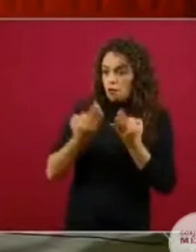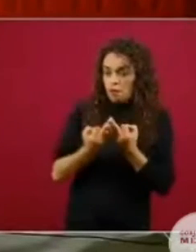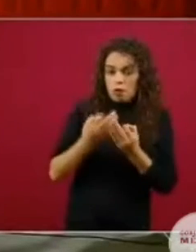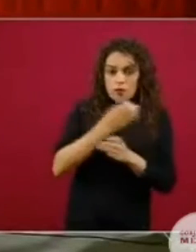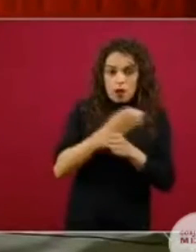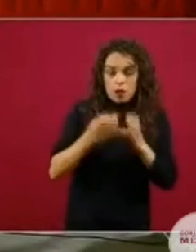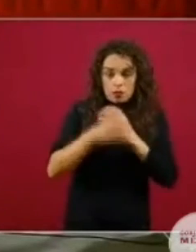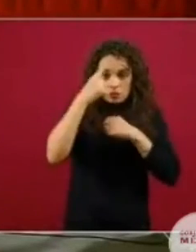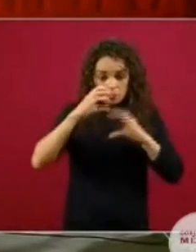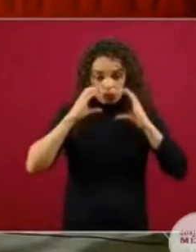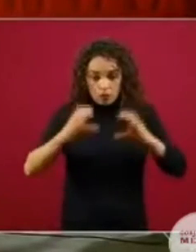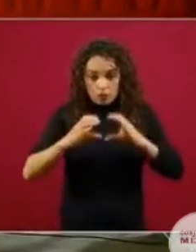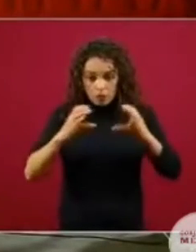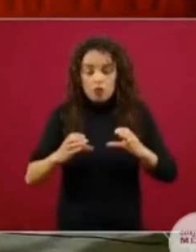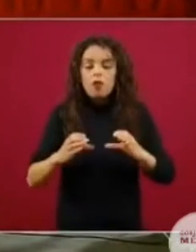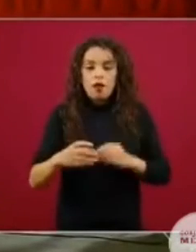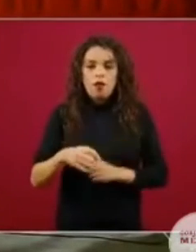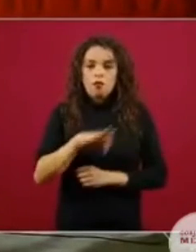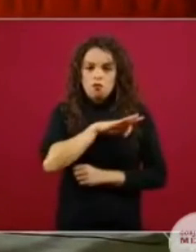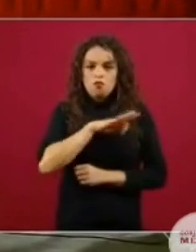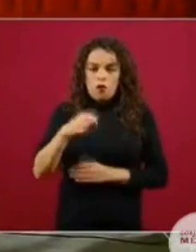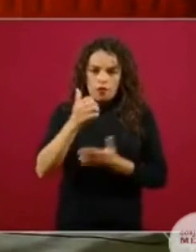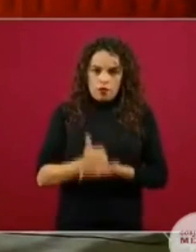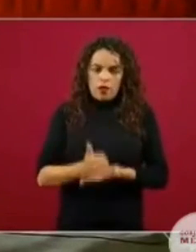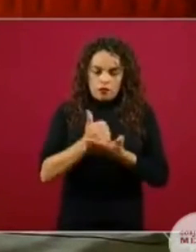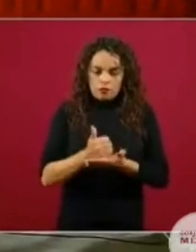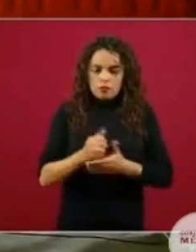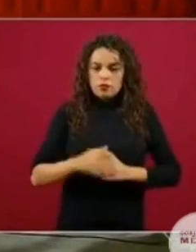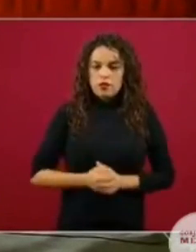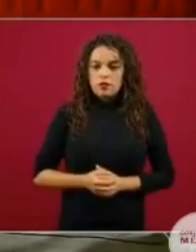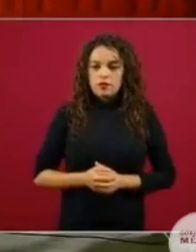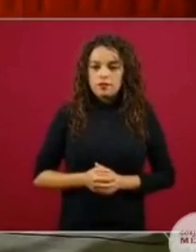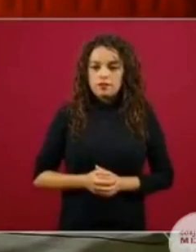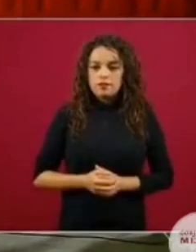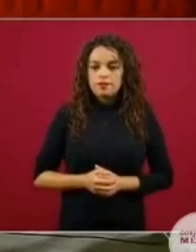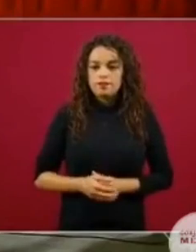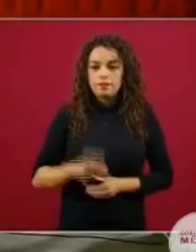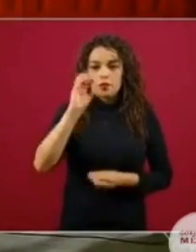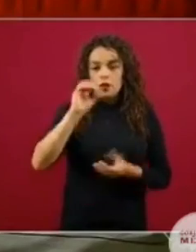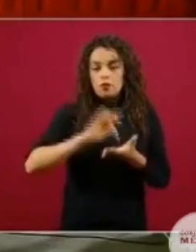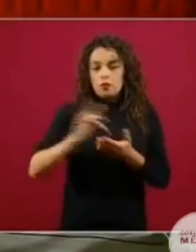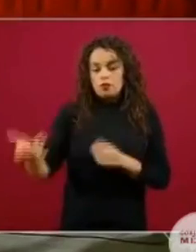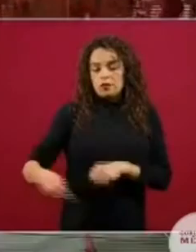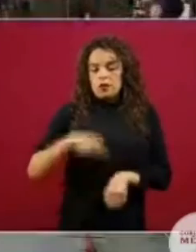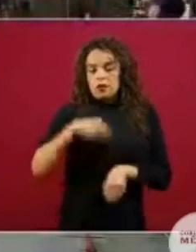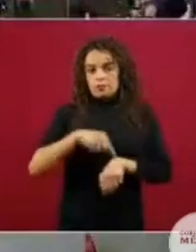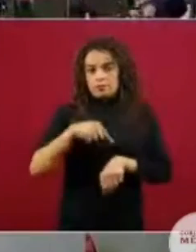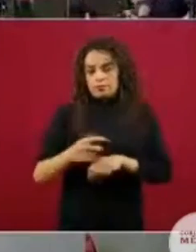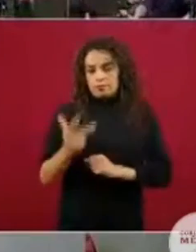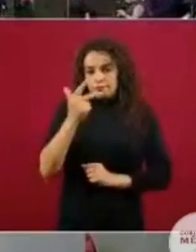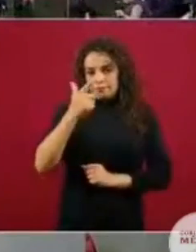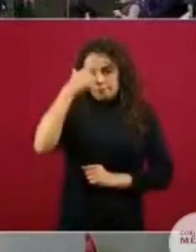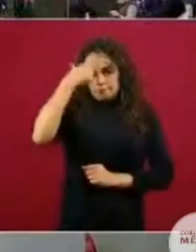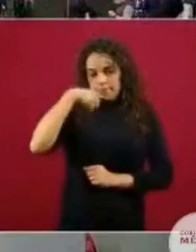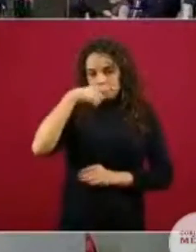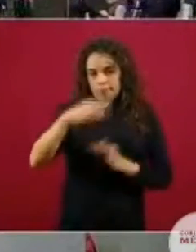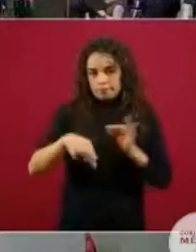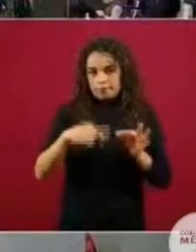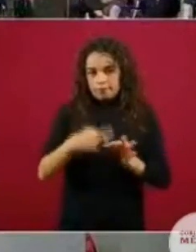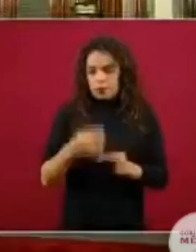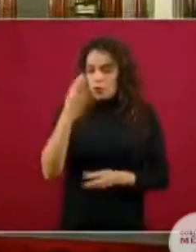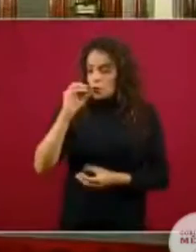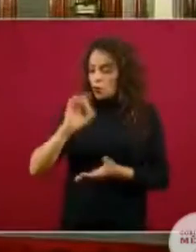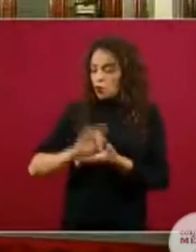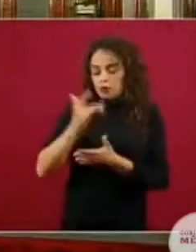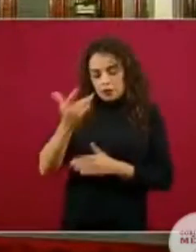y no descuidemos tampoco las otras medidas muchas gracias son las 20 horas le agradecemos muchísimo al doctor a coser